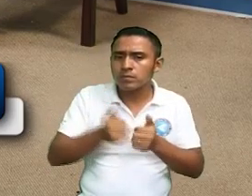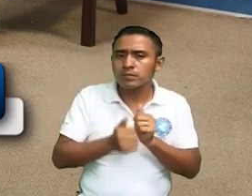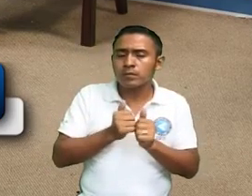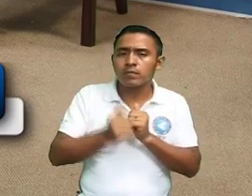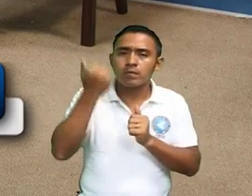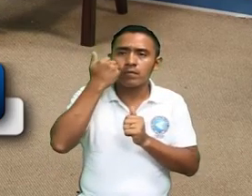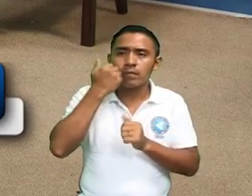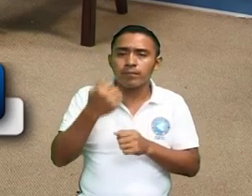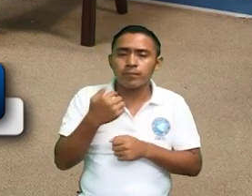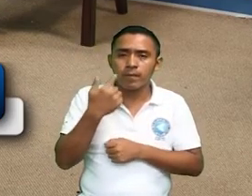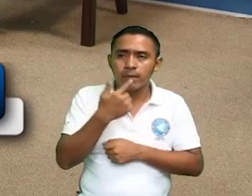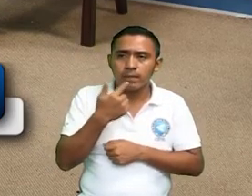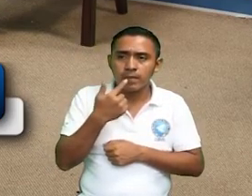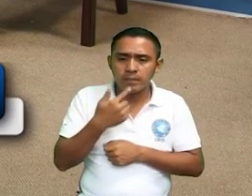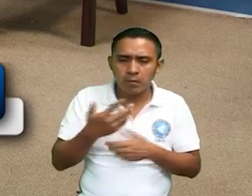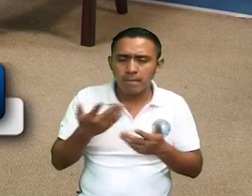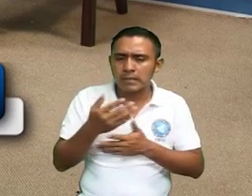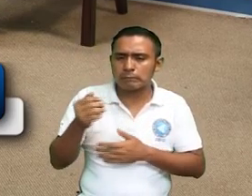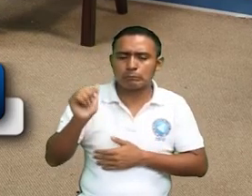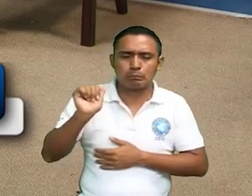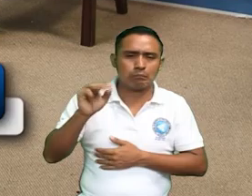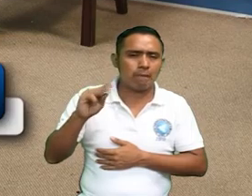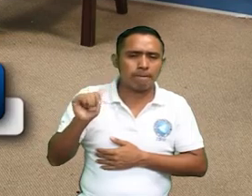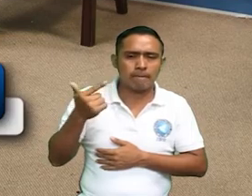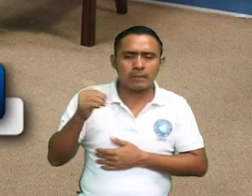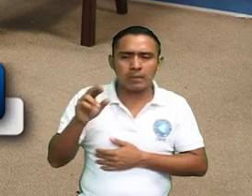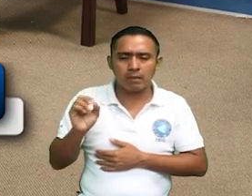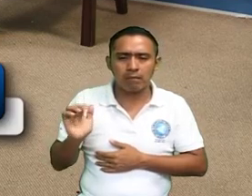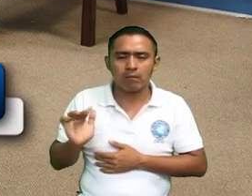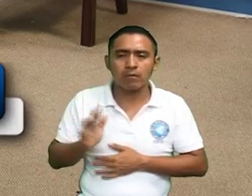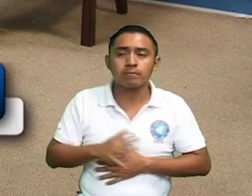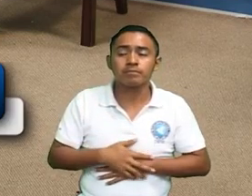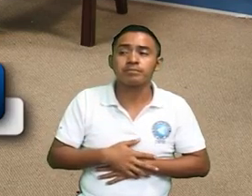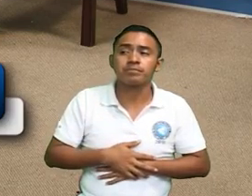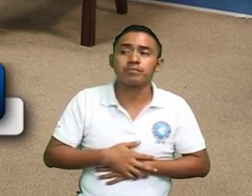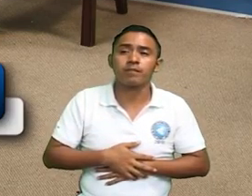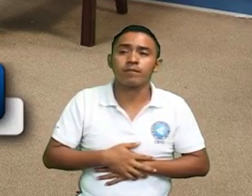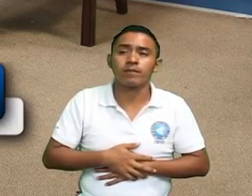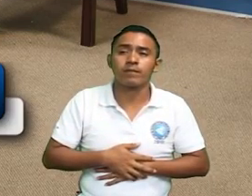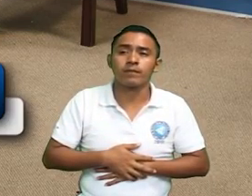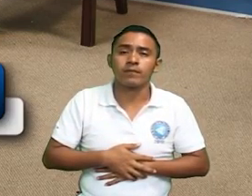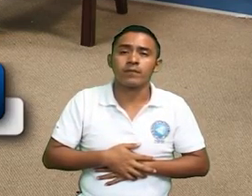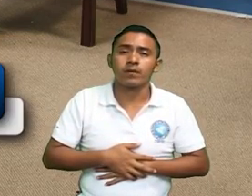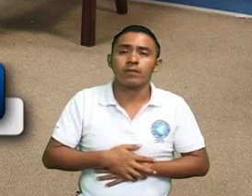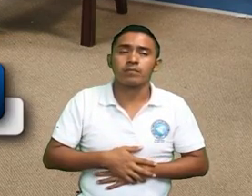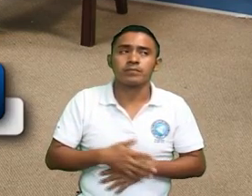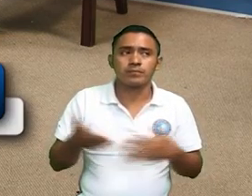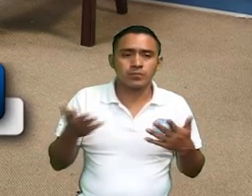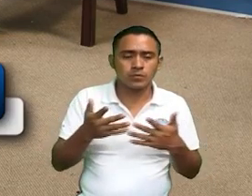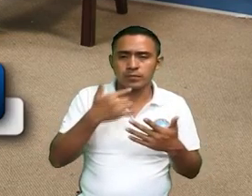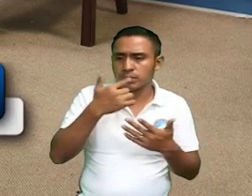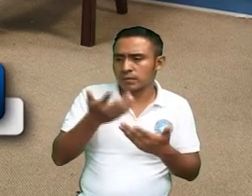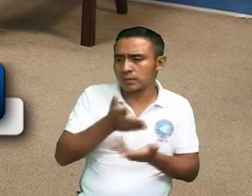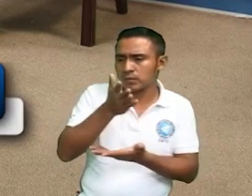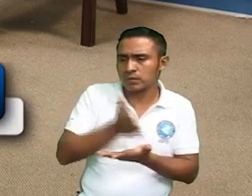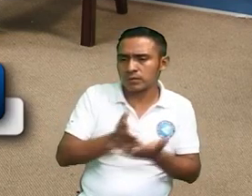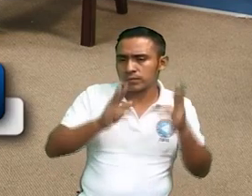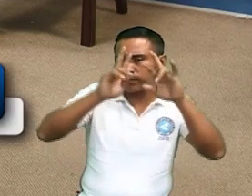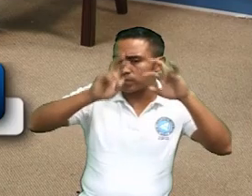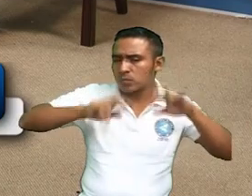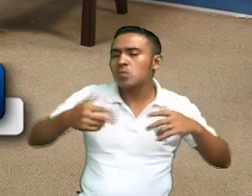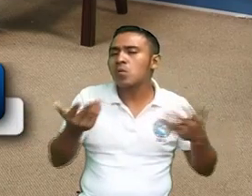decía el paladar, el sentir las comidas amargas. Ahora, ¿cómo es el diagnóstico que ustedes hacen,